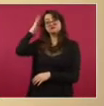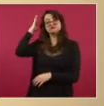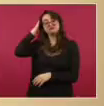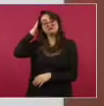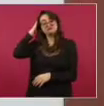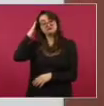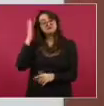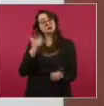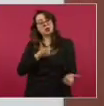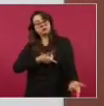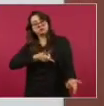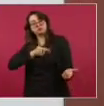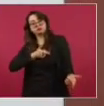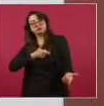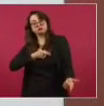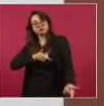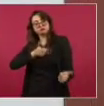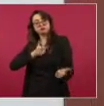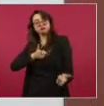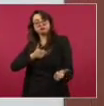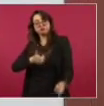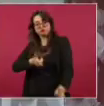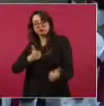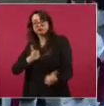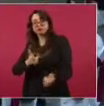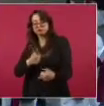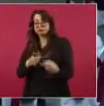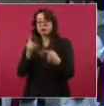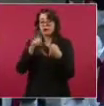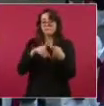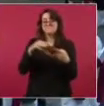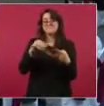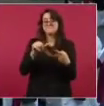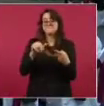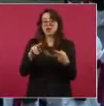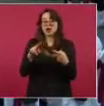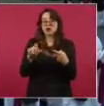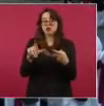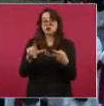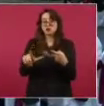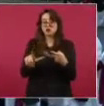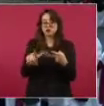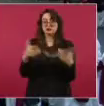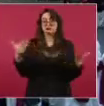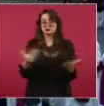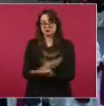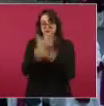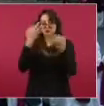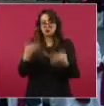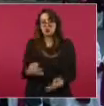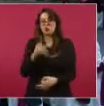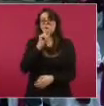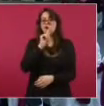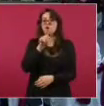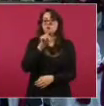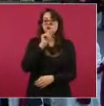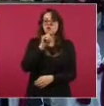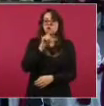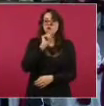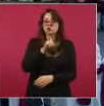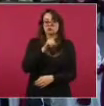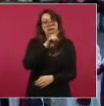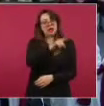por sediciosos, Manuel M. Diegues, natural de Jalisco, socialista